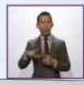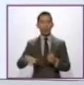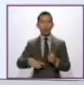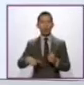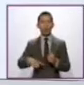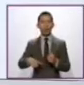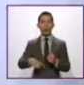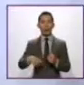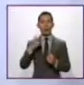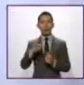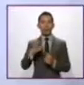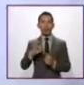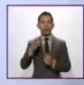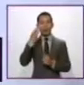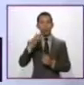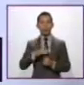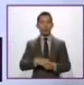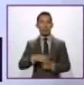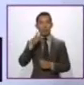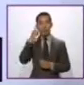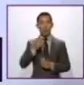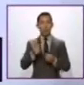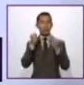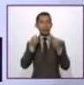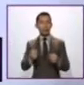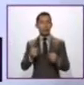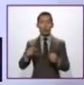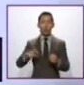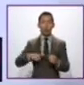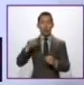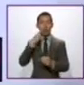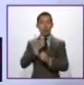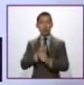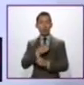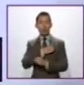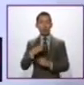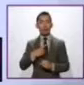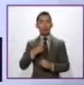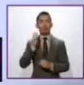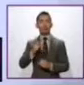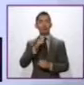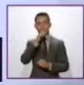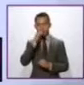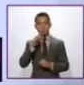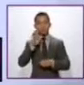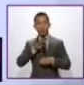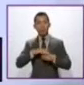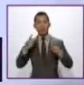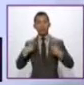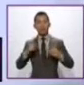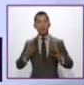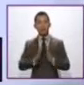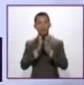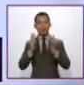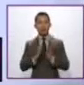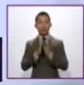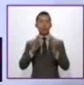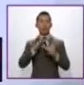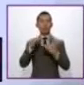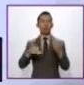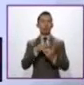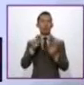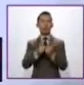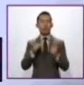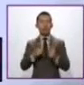corre su tiempo? Para poder garantizar una gobernanza, tenemos que garantizar que haya una mayor participación de todos los grupos